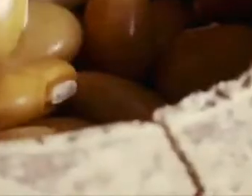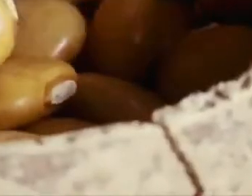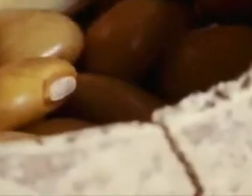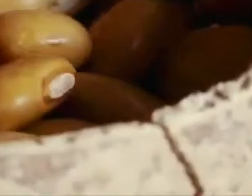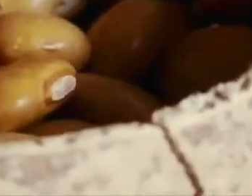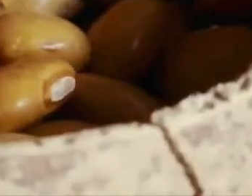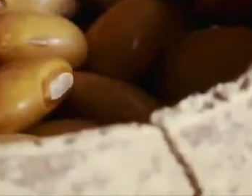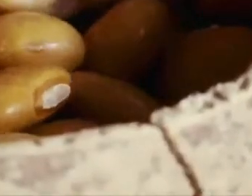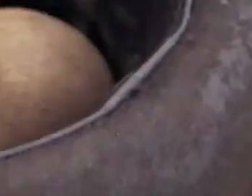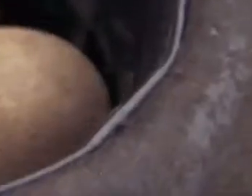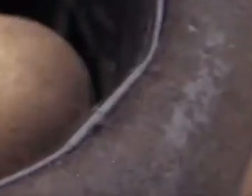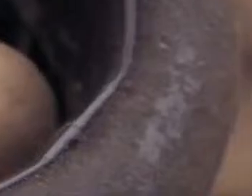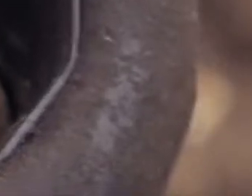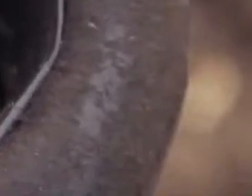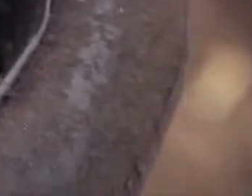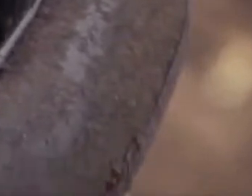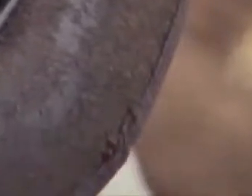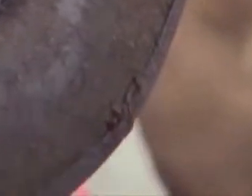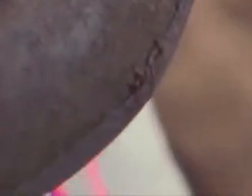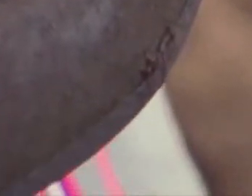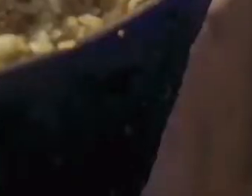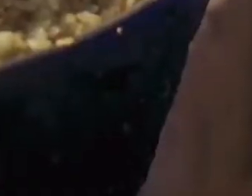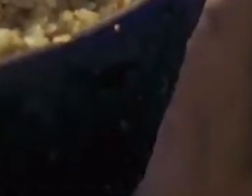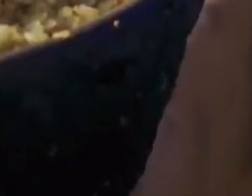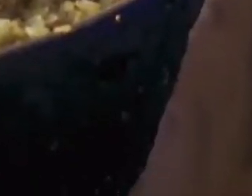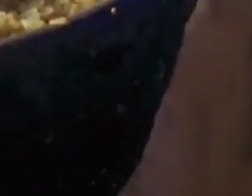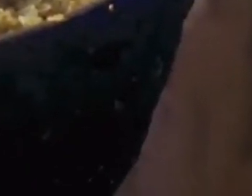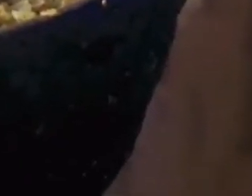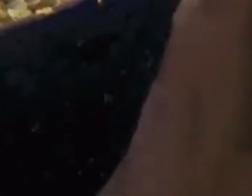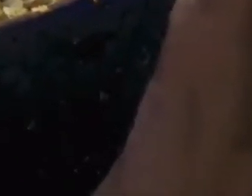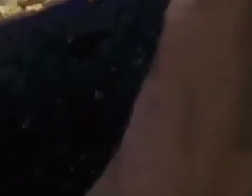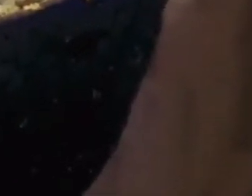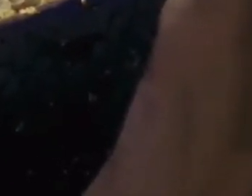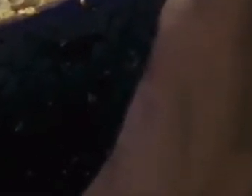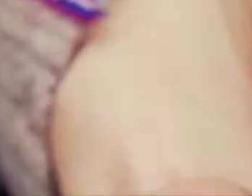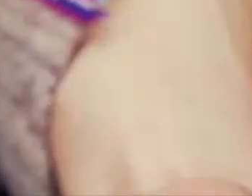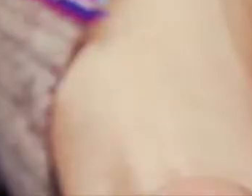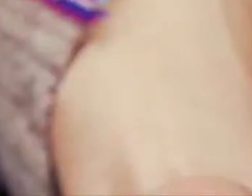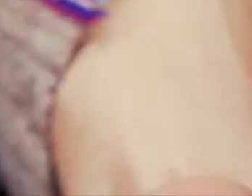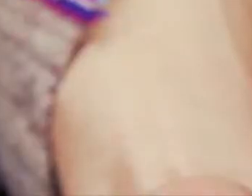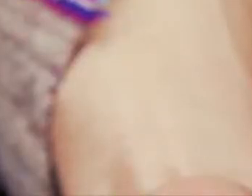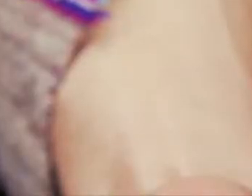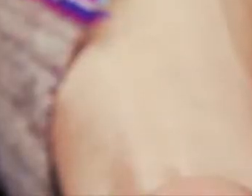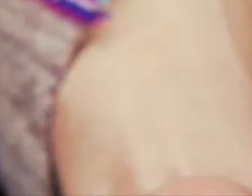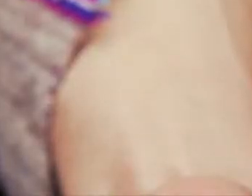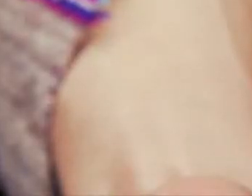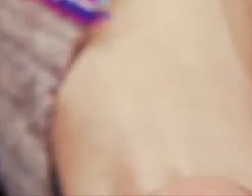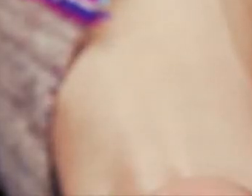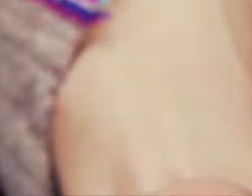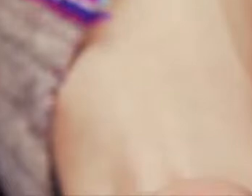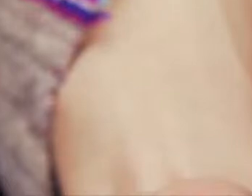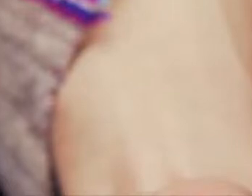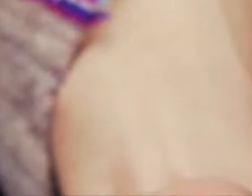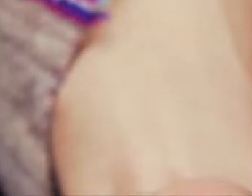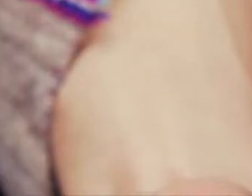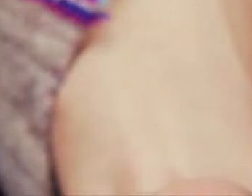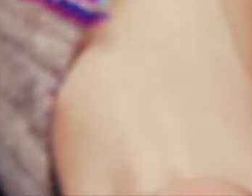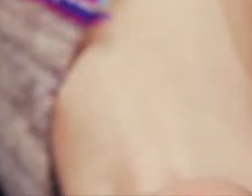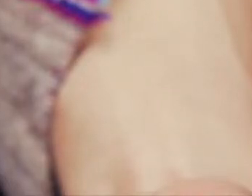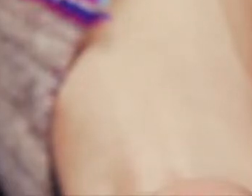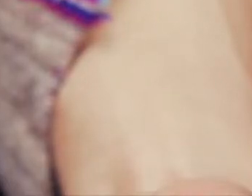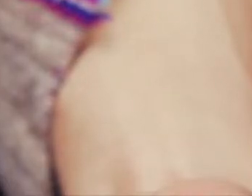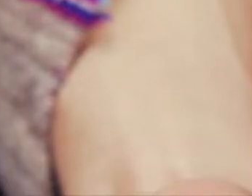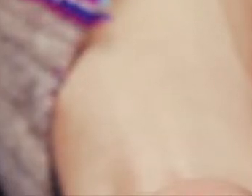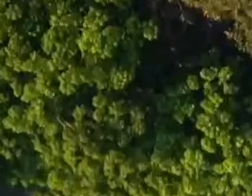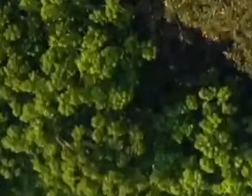La semilla, la alimentación garantiza la pervivencia de una humanidad. Es un tema de dignidad